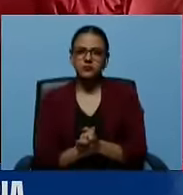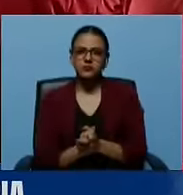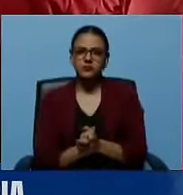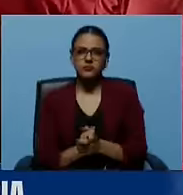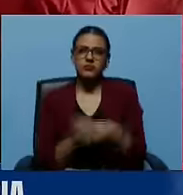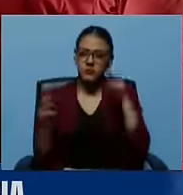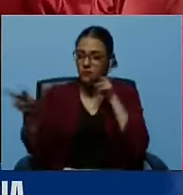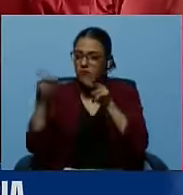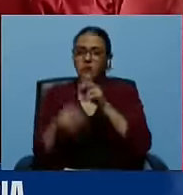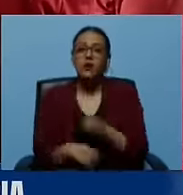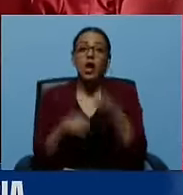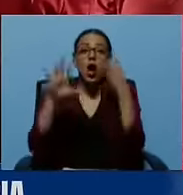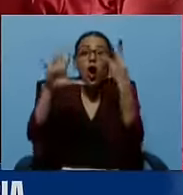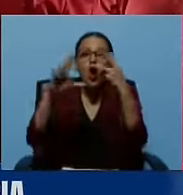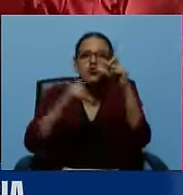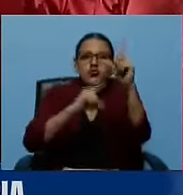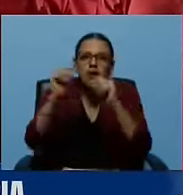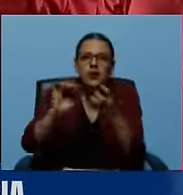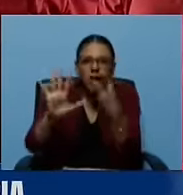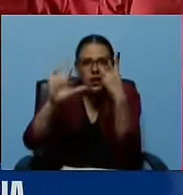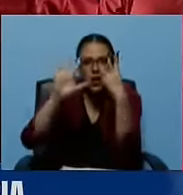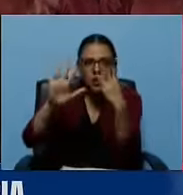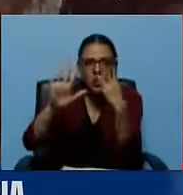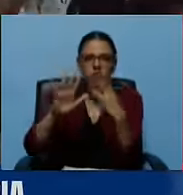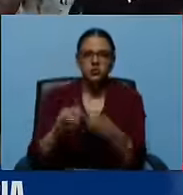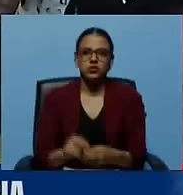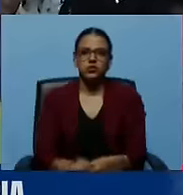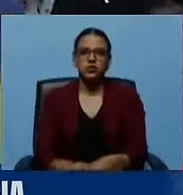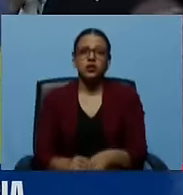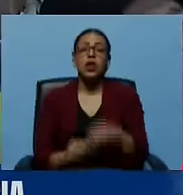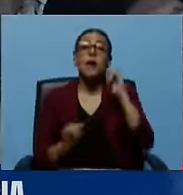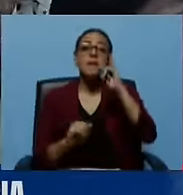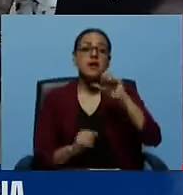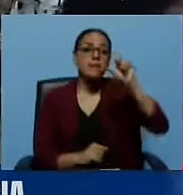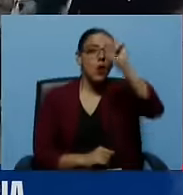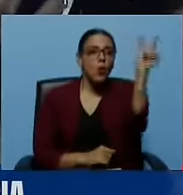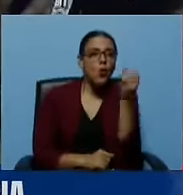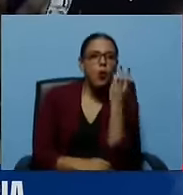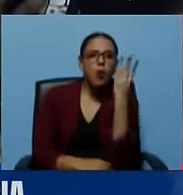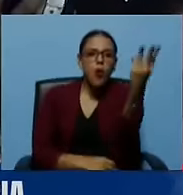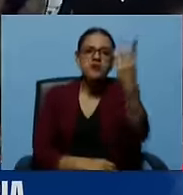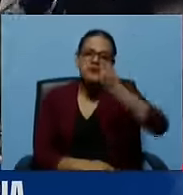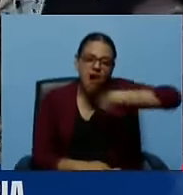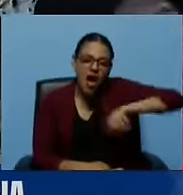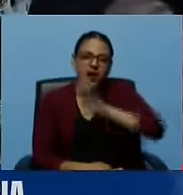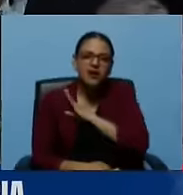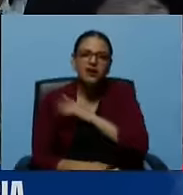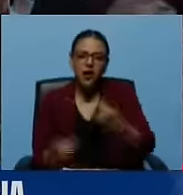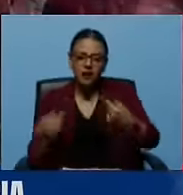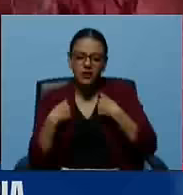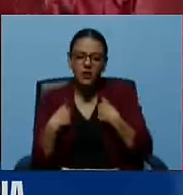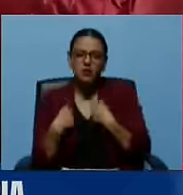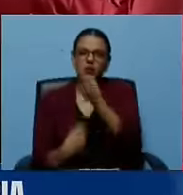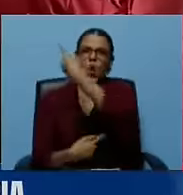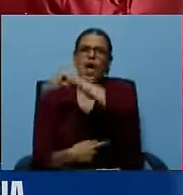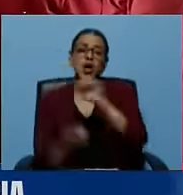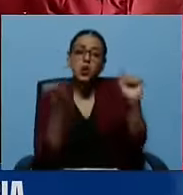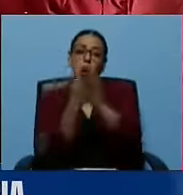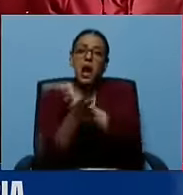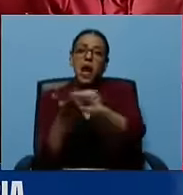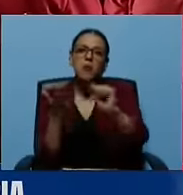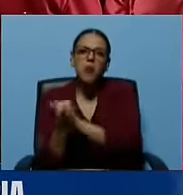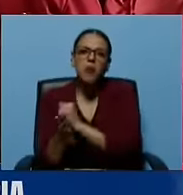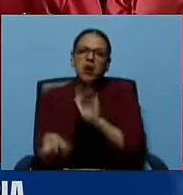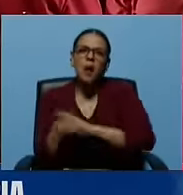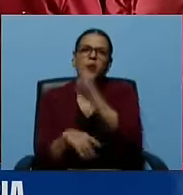con la 8ª estrella de la Guayana Esequiba. Ellos la borran porque